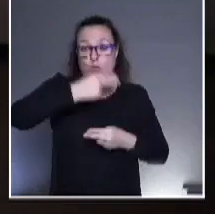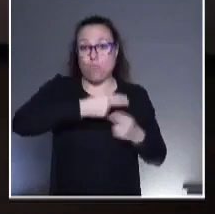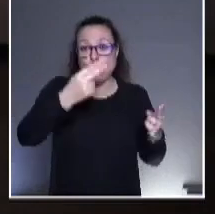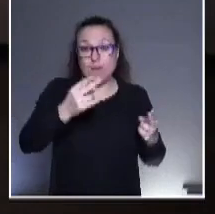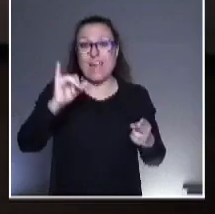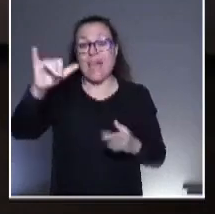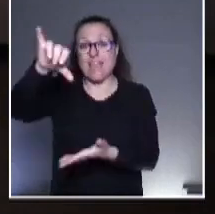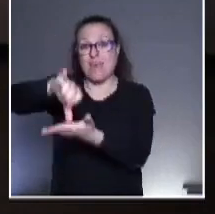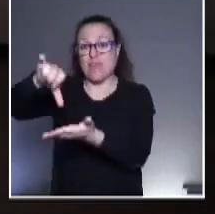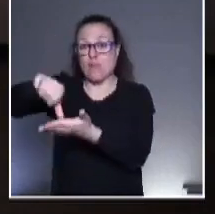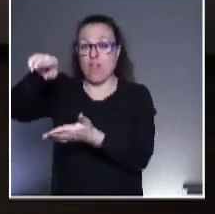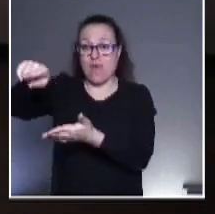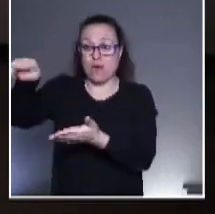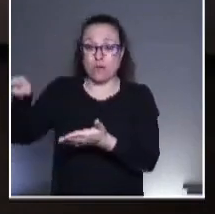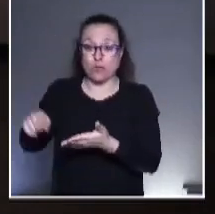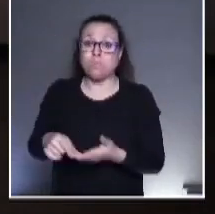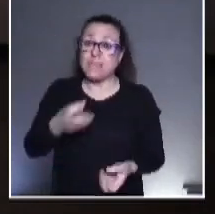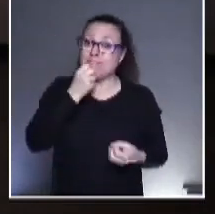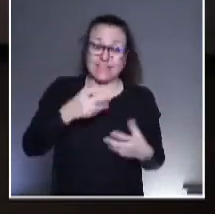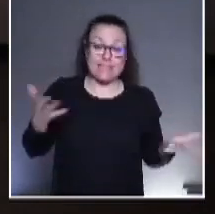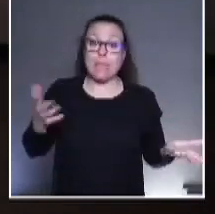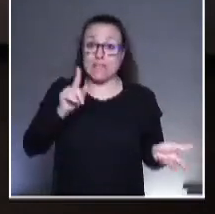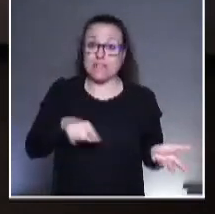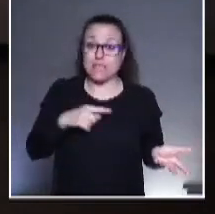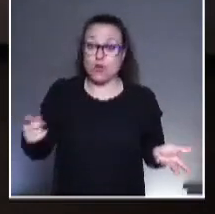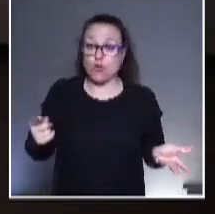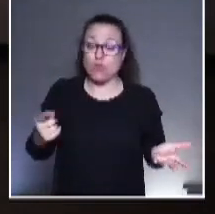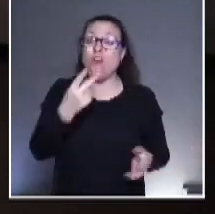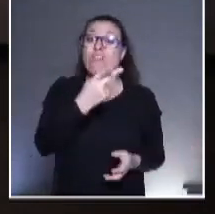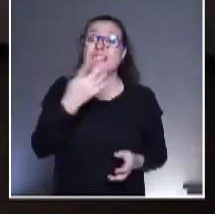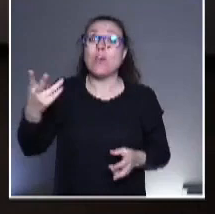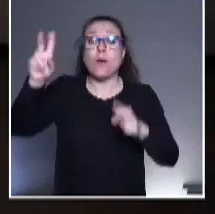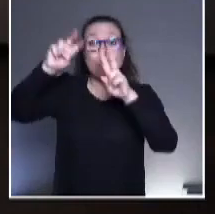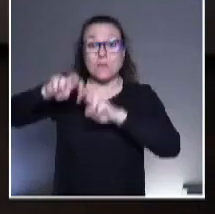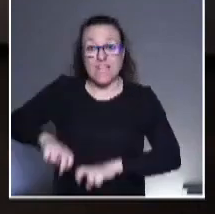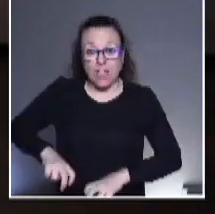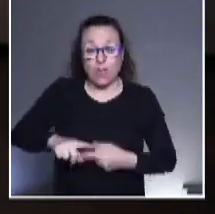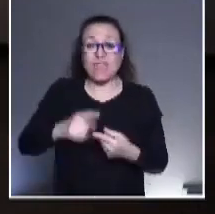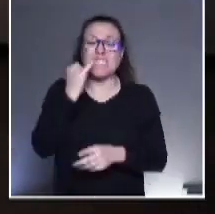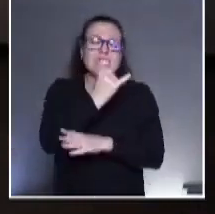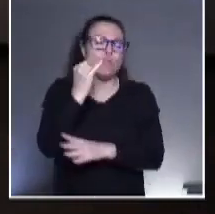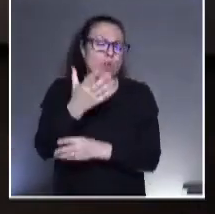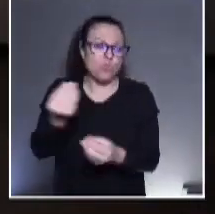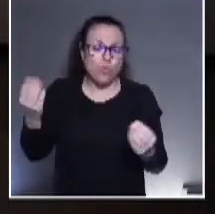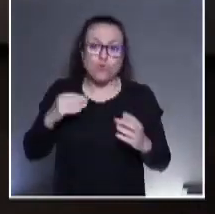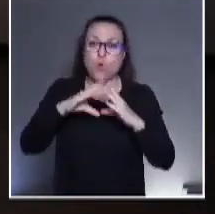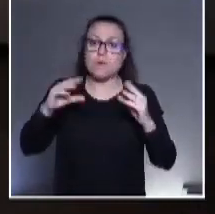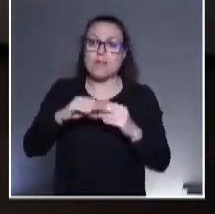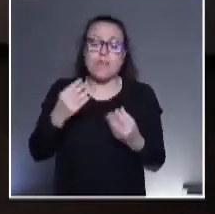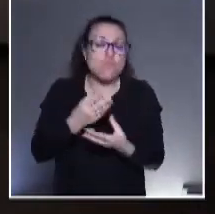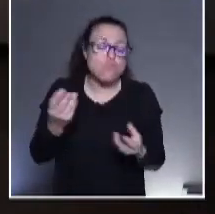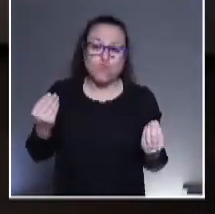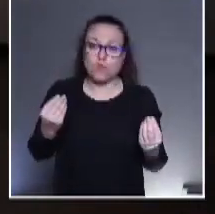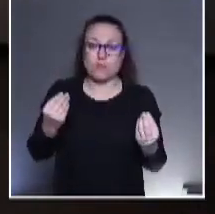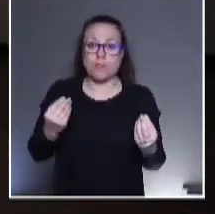ciudadanía? Claro, todo esto está muy bien, ¿no? Somos 24 investigadores, muchas instituciones, muchas universidades,